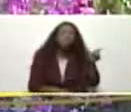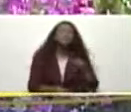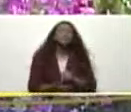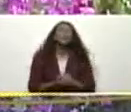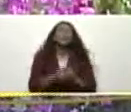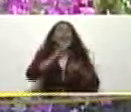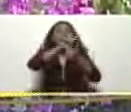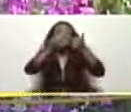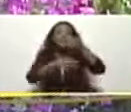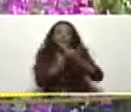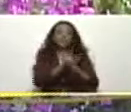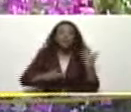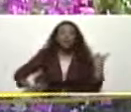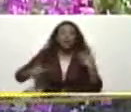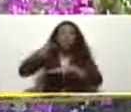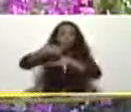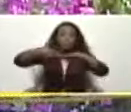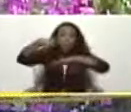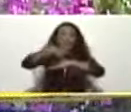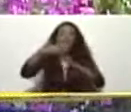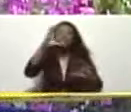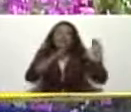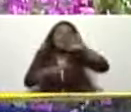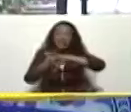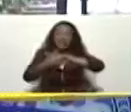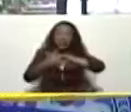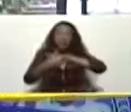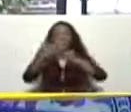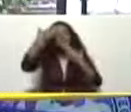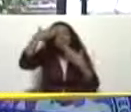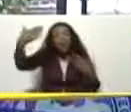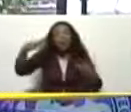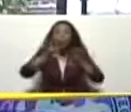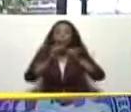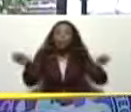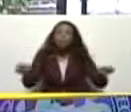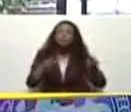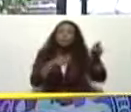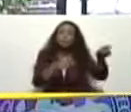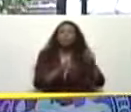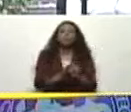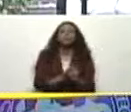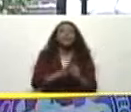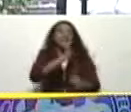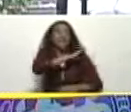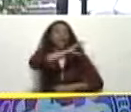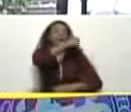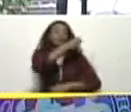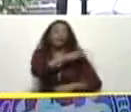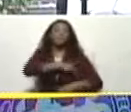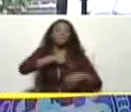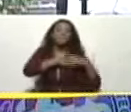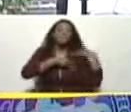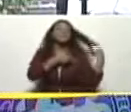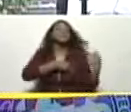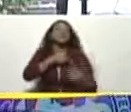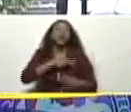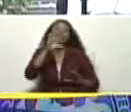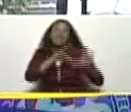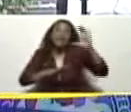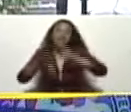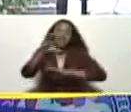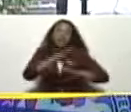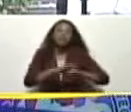la vicepresidenta de Gobierno para Ciencia, Tecnología, Salud y Educación y jefa de la gran misión Ciencia